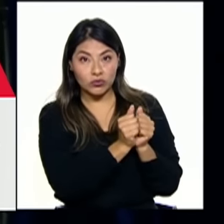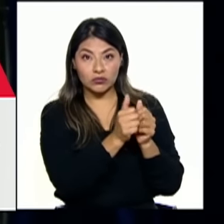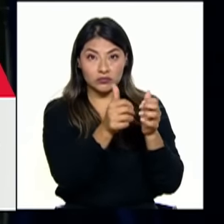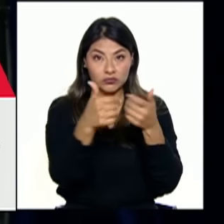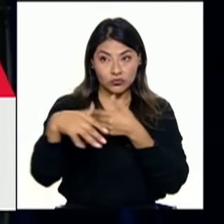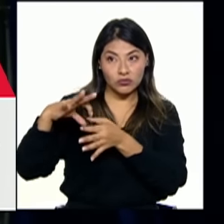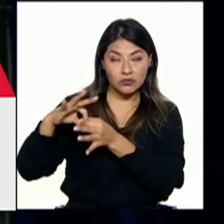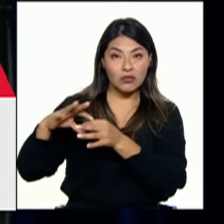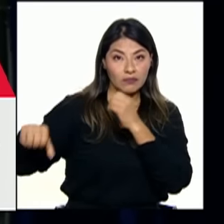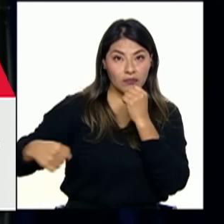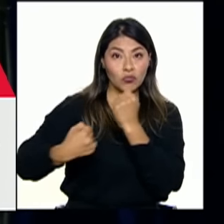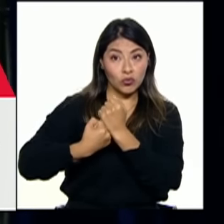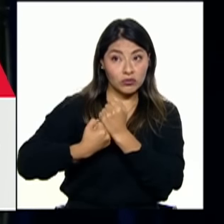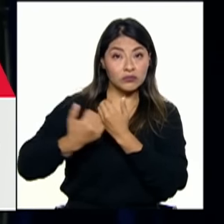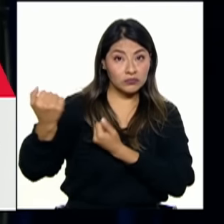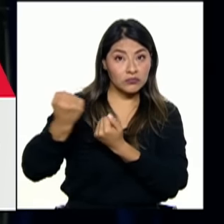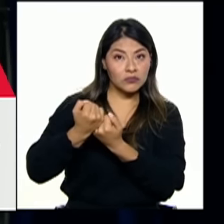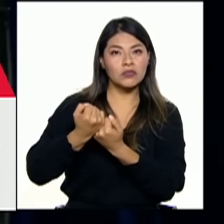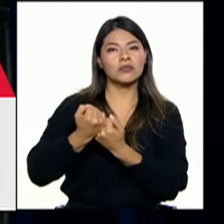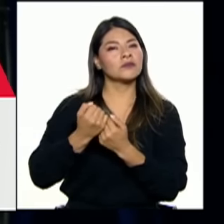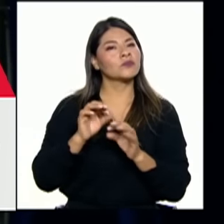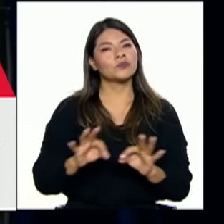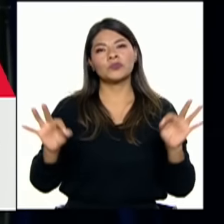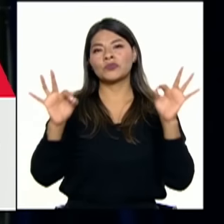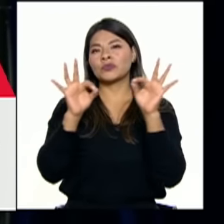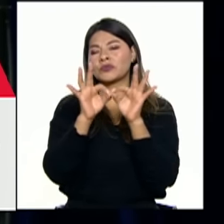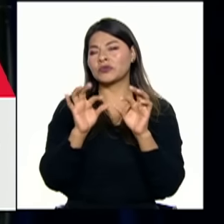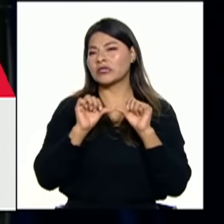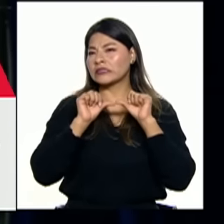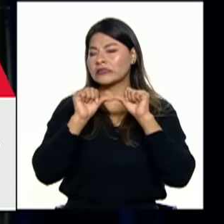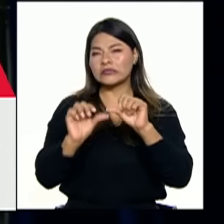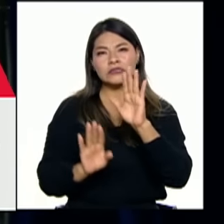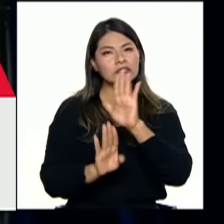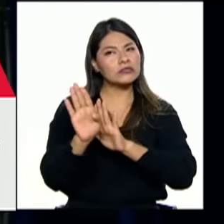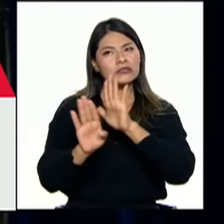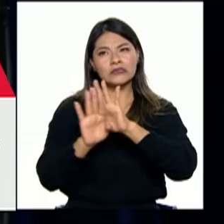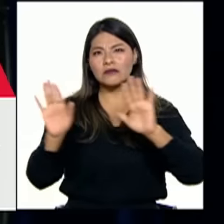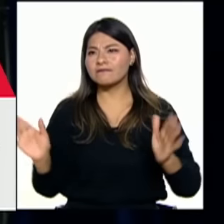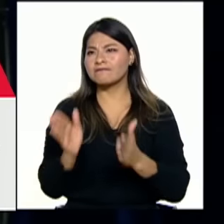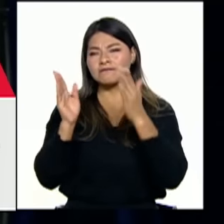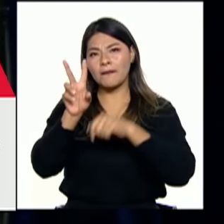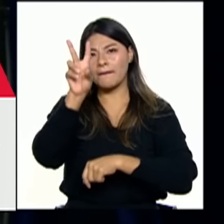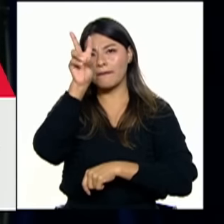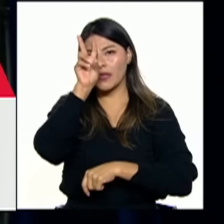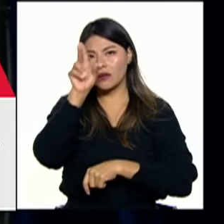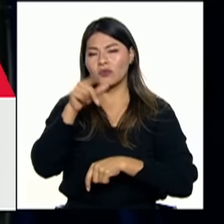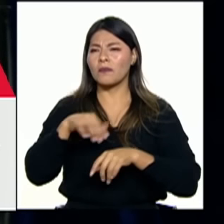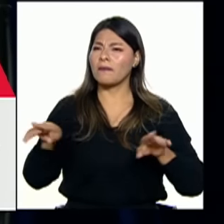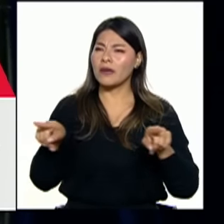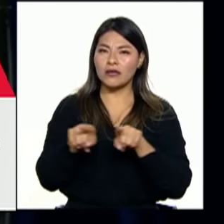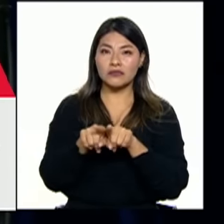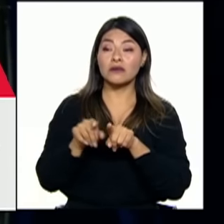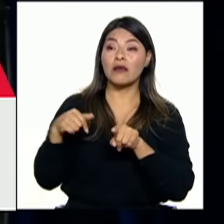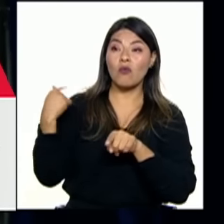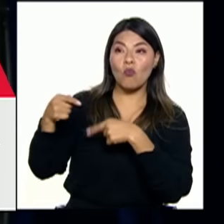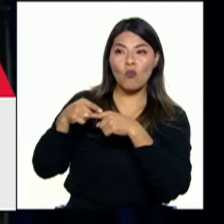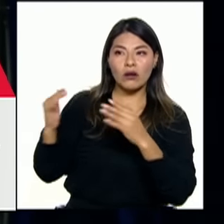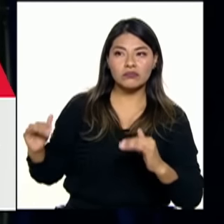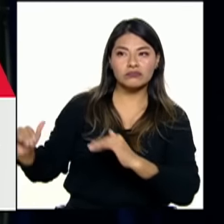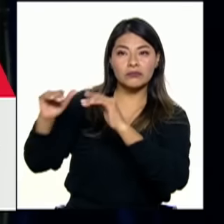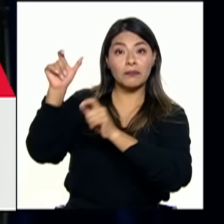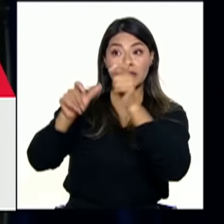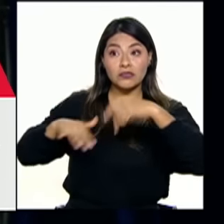público y privado son las claves para impulsar el crecimiento económico y elevar el bienestar social